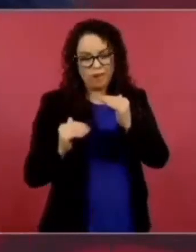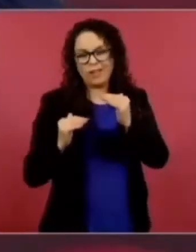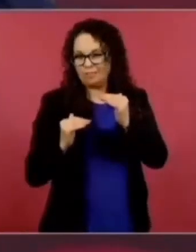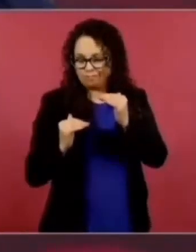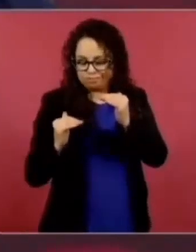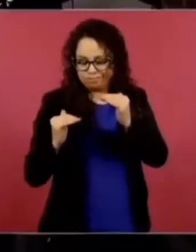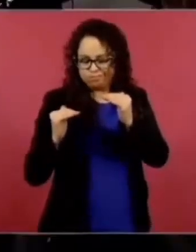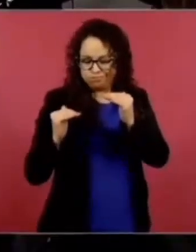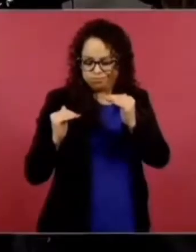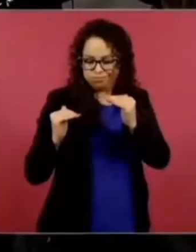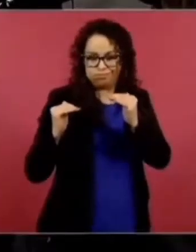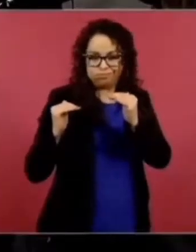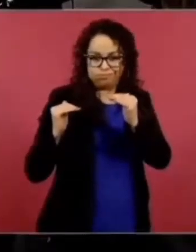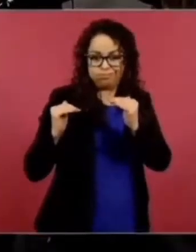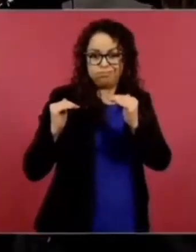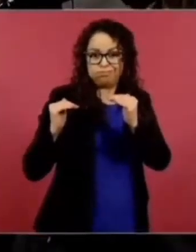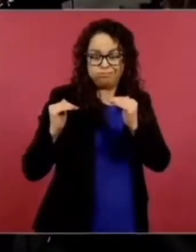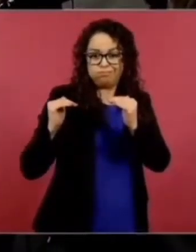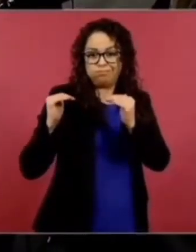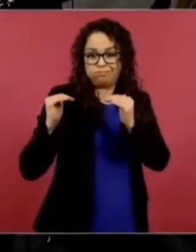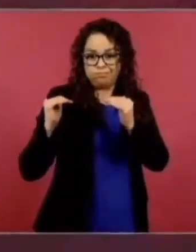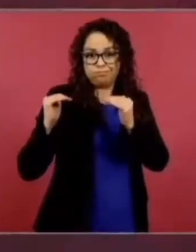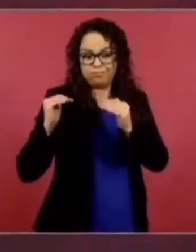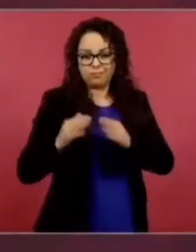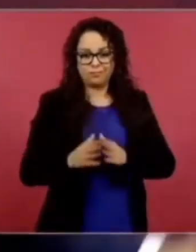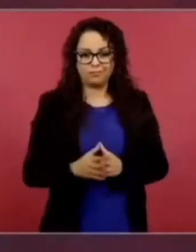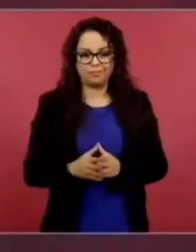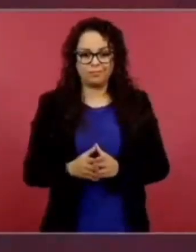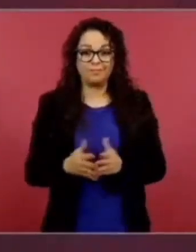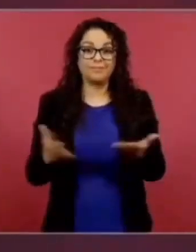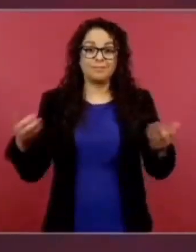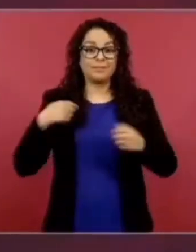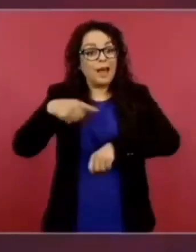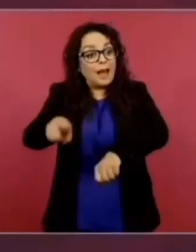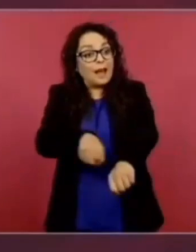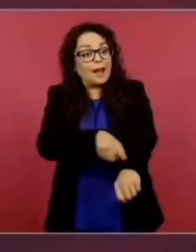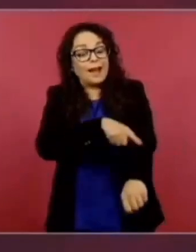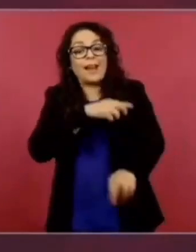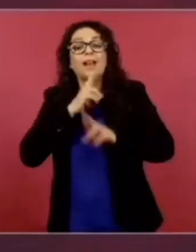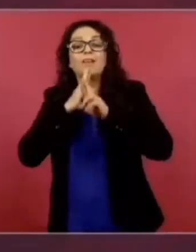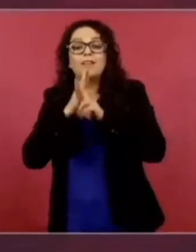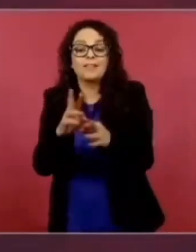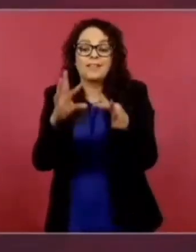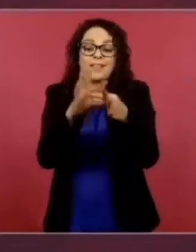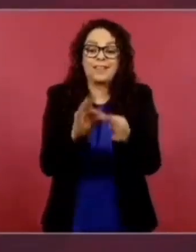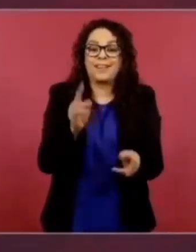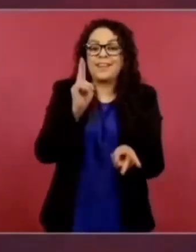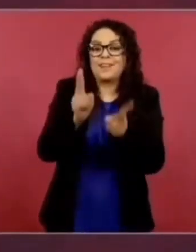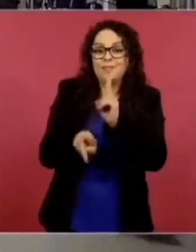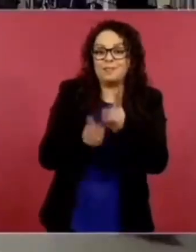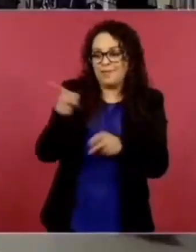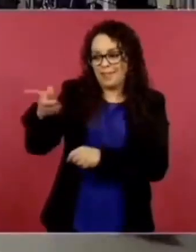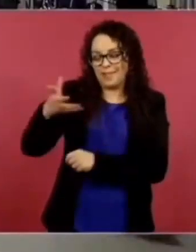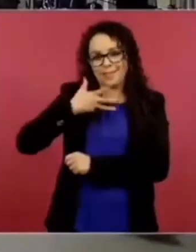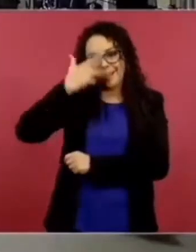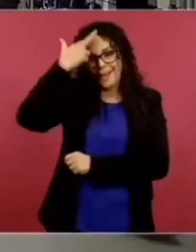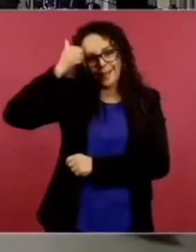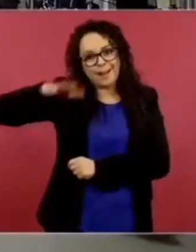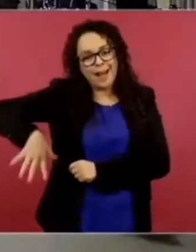nos extendimos, ¿eh? Muchísimas gracias. Decías que no era... Si me da oportunidad en las próximas semanas, le hago más preguntas, ¿no?